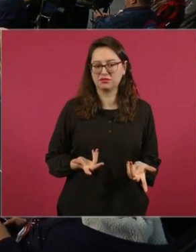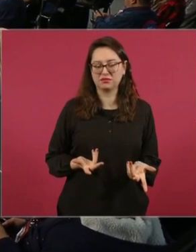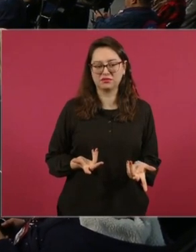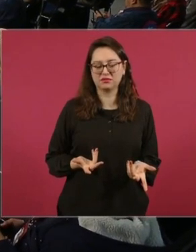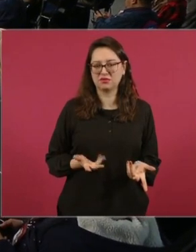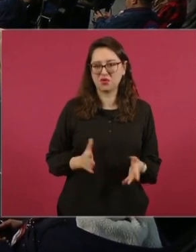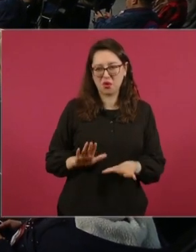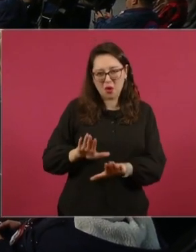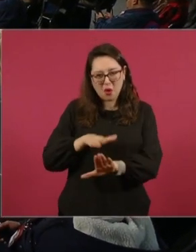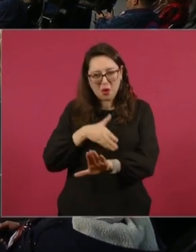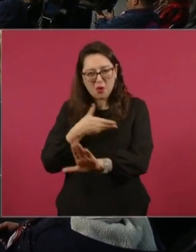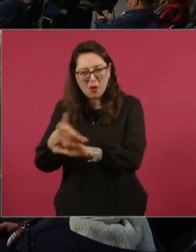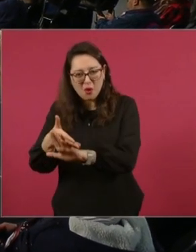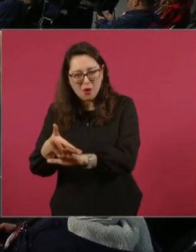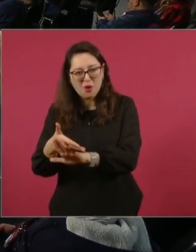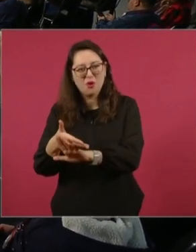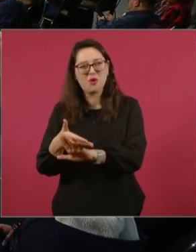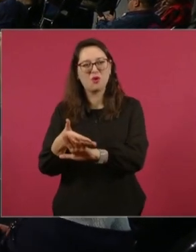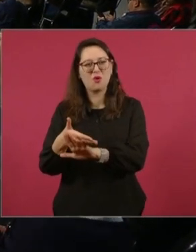Dañar,